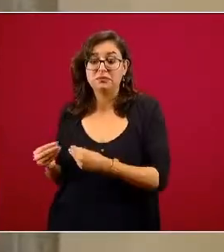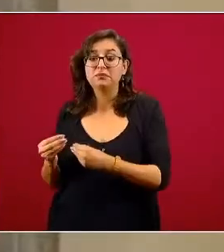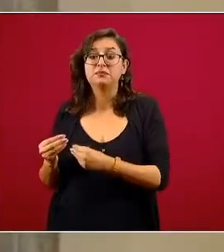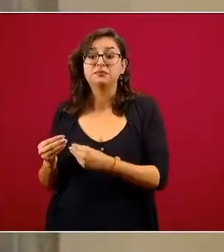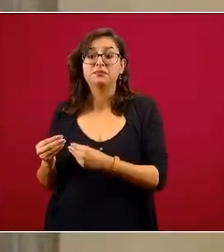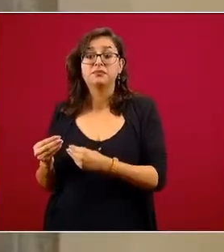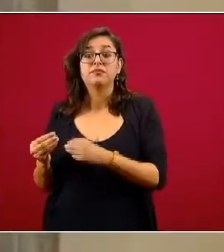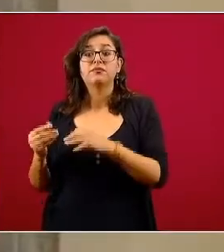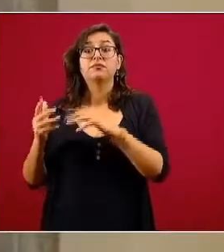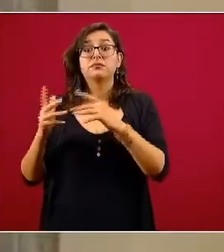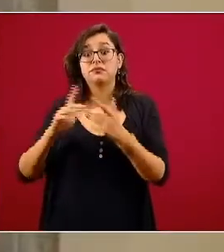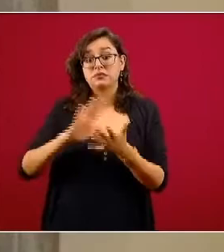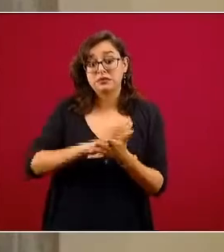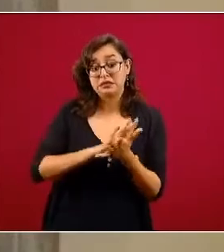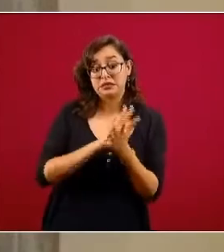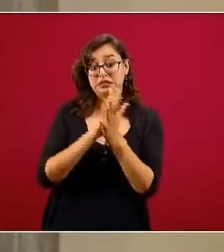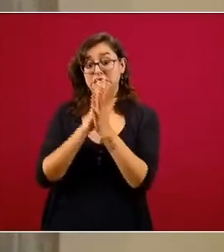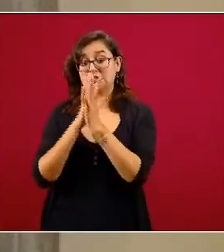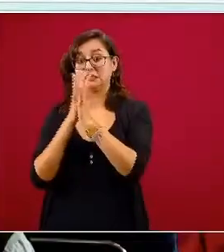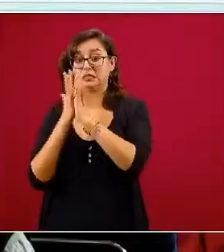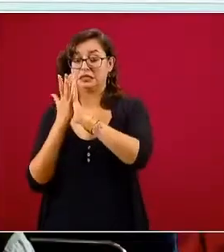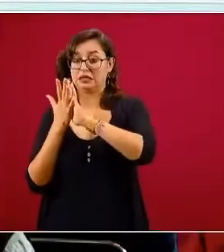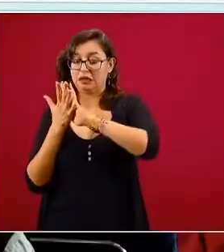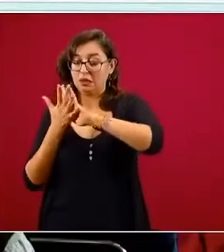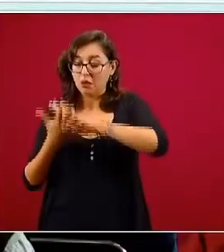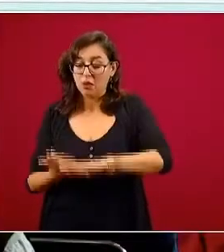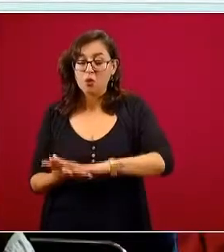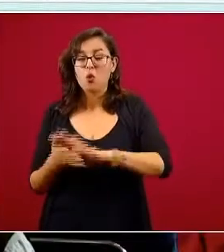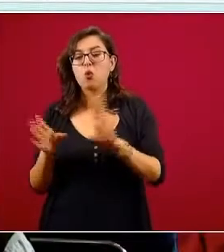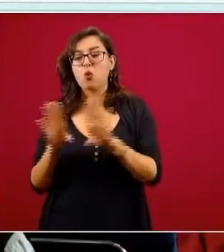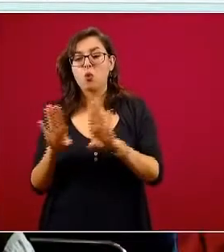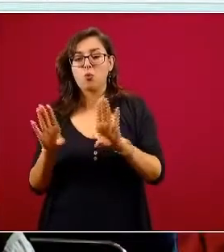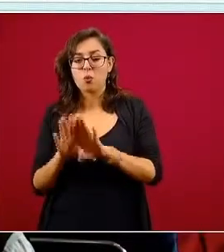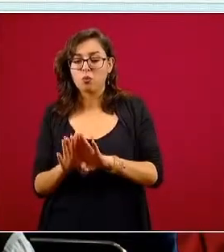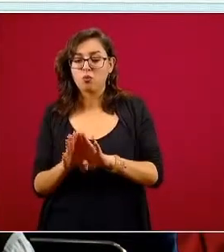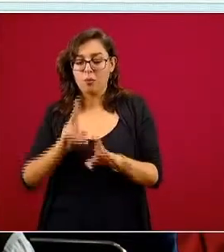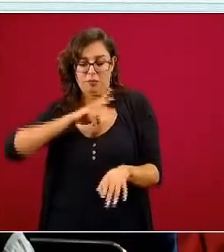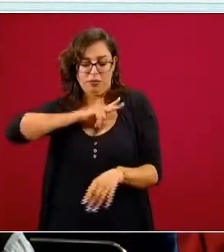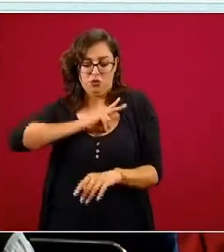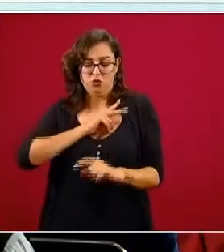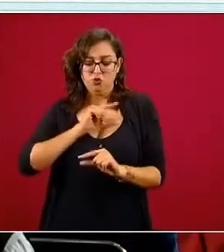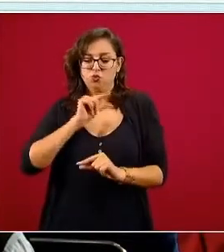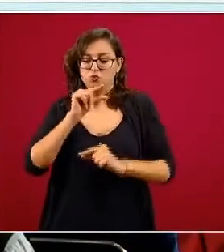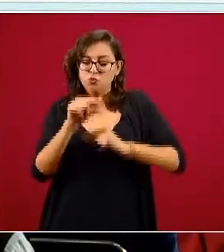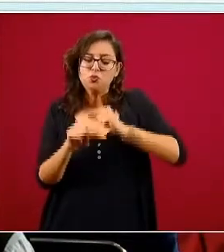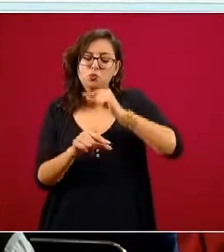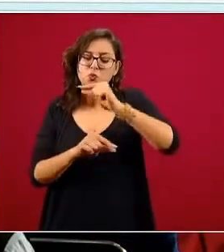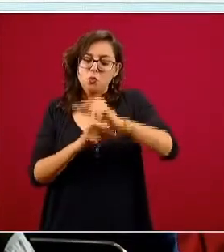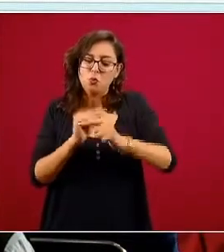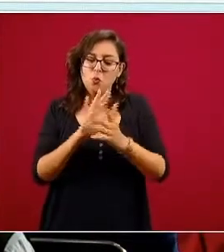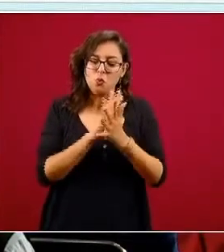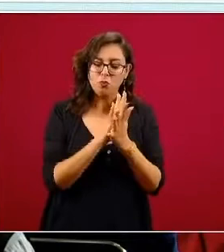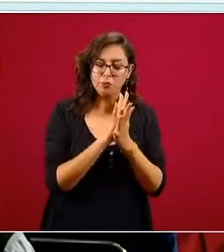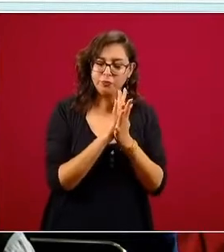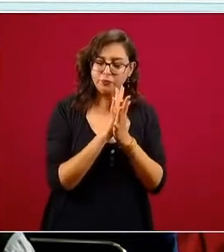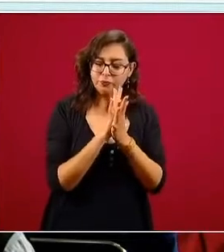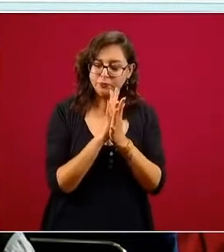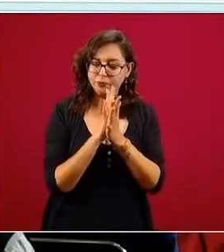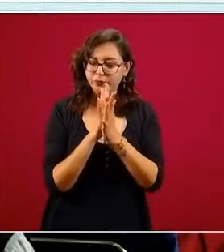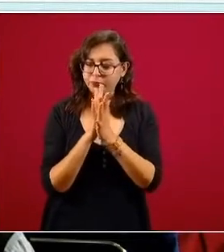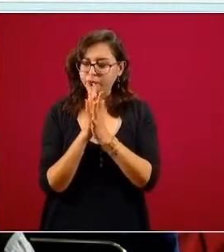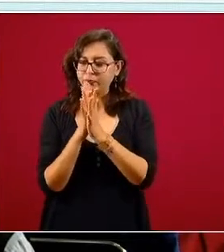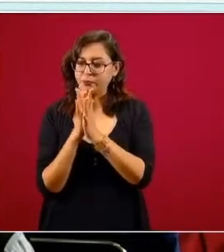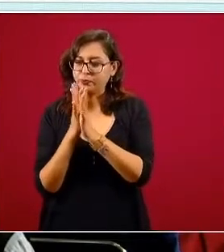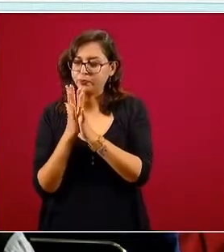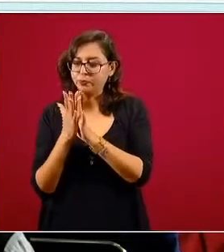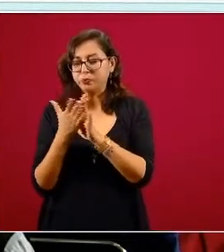de transformarse, uno que es un cambio lento por una mutación de rápida ocurrencia a lo